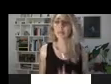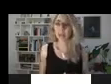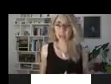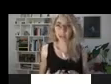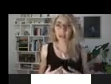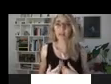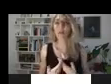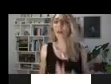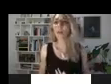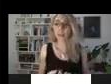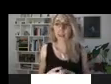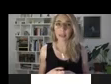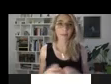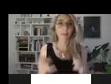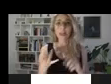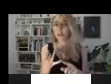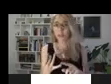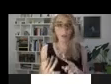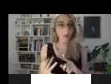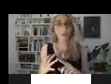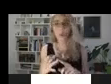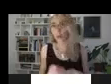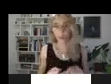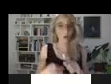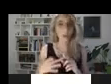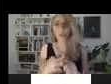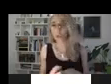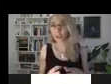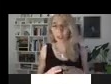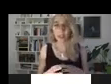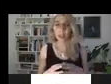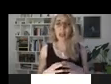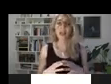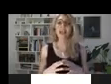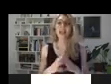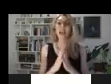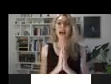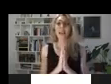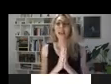se espera habitualmente de artistas, curadores, coleccionistas,